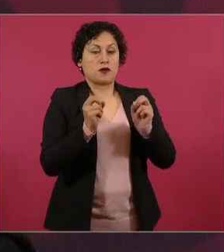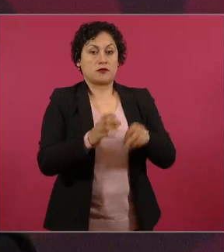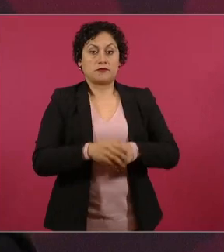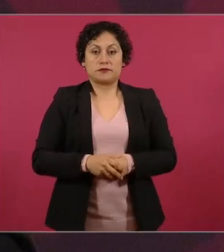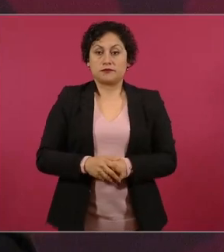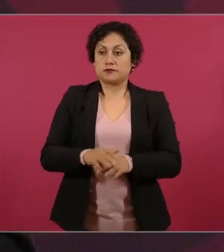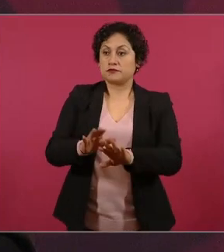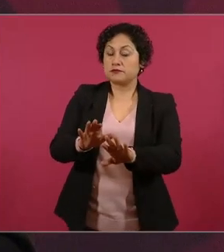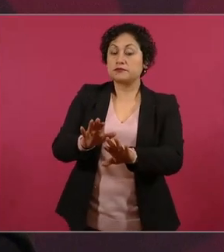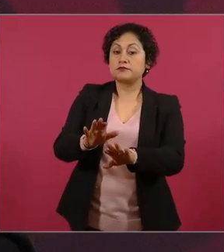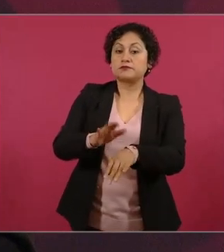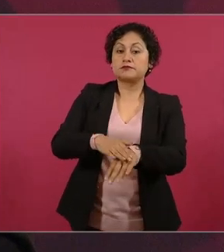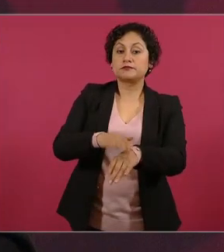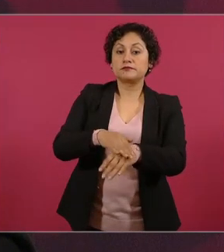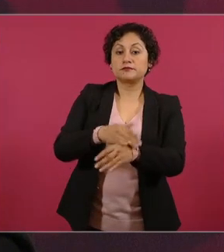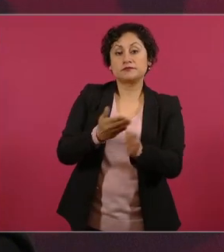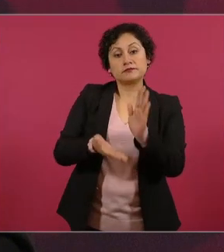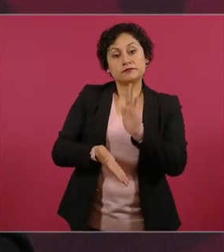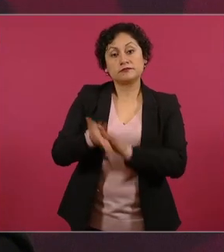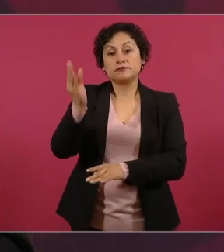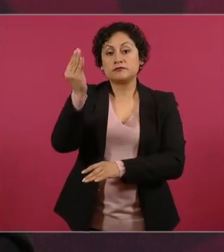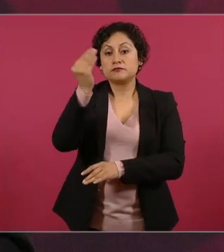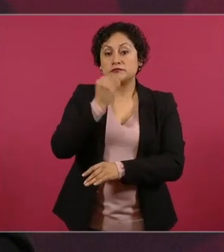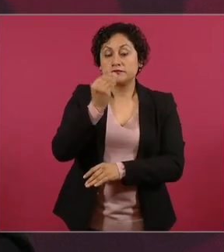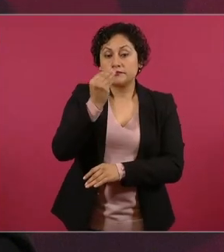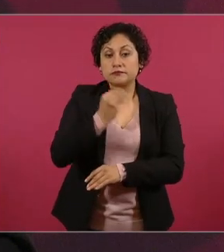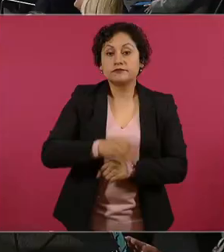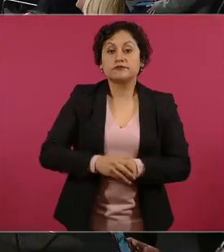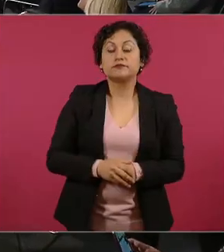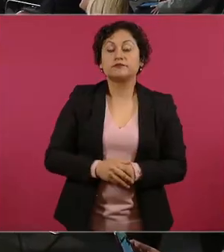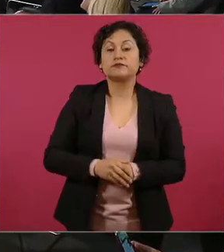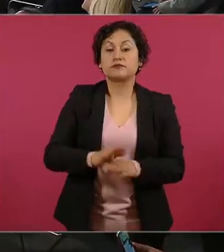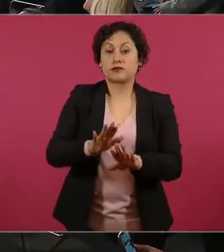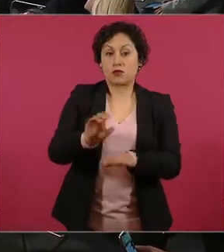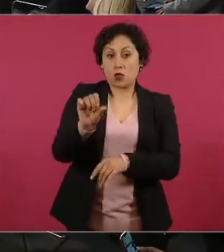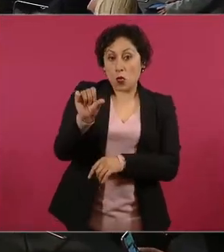desayunar. Gracias. Vamos a,